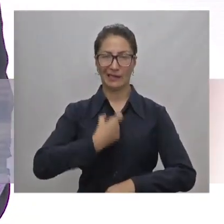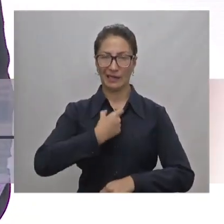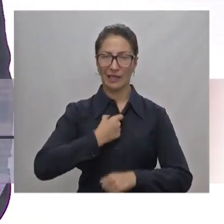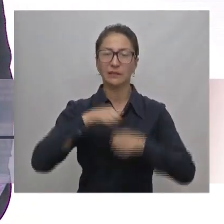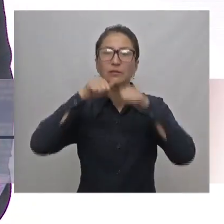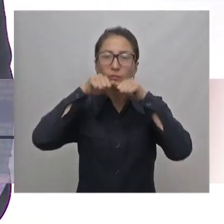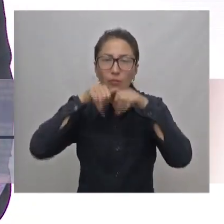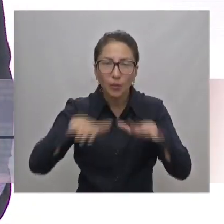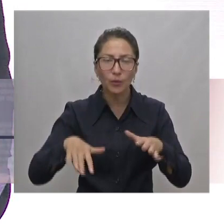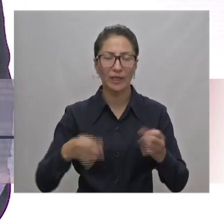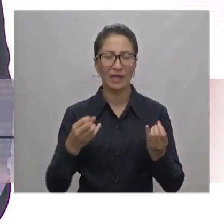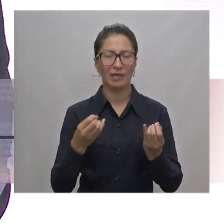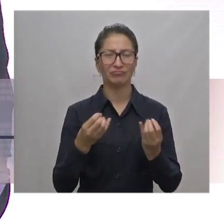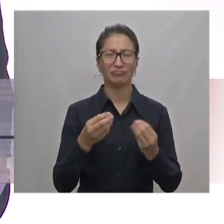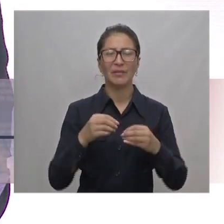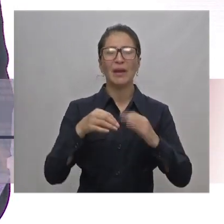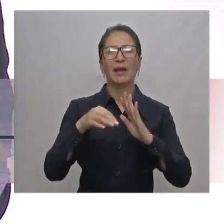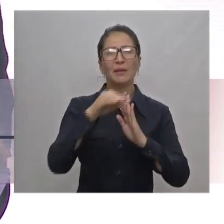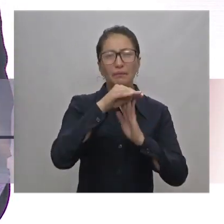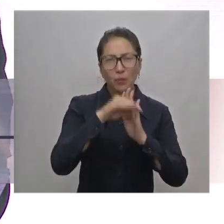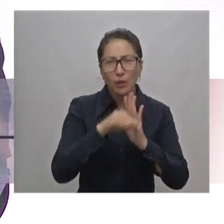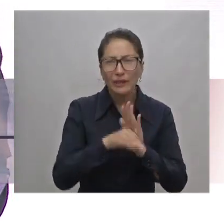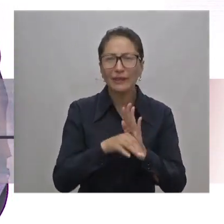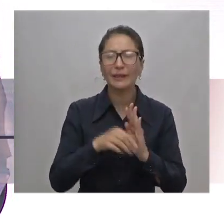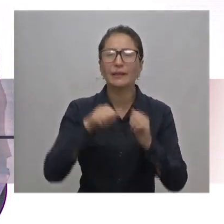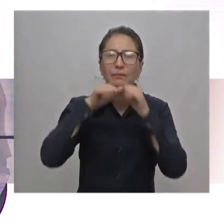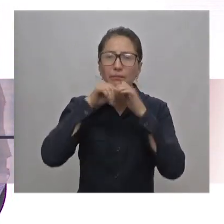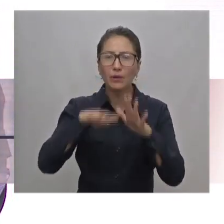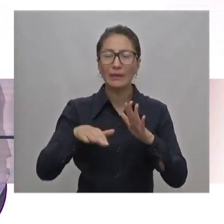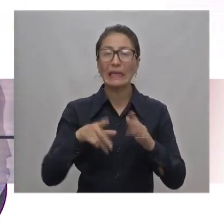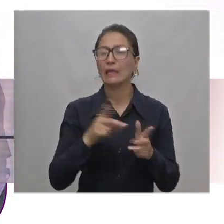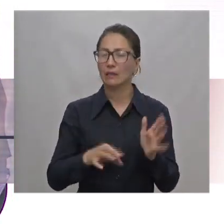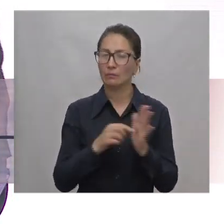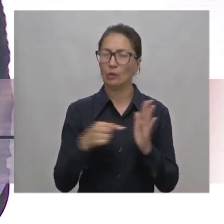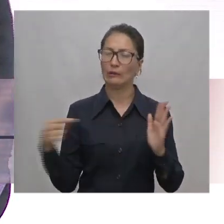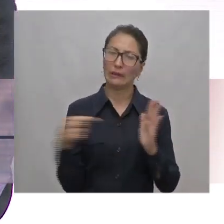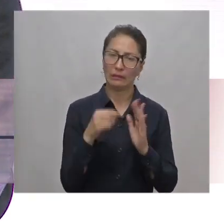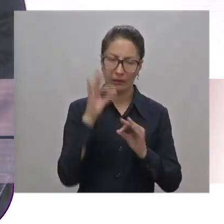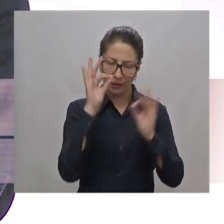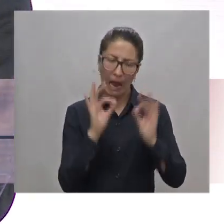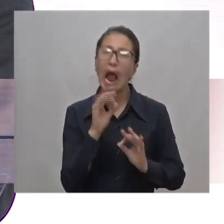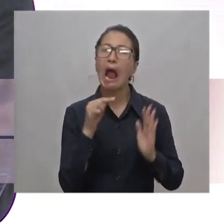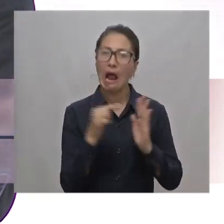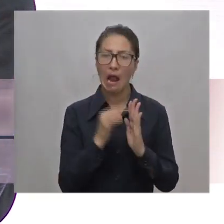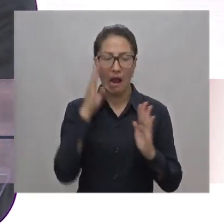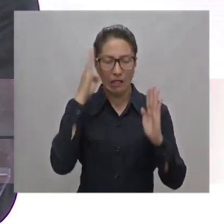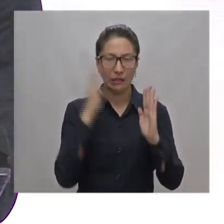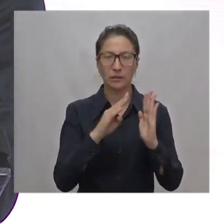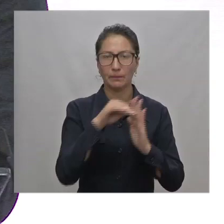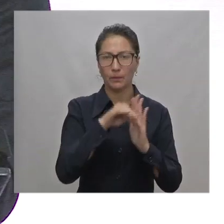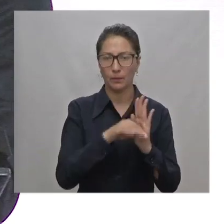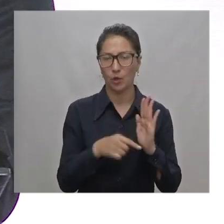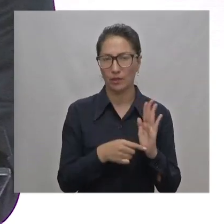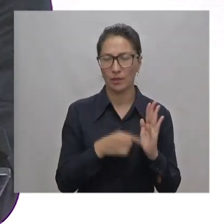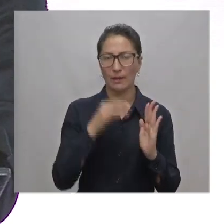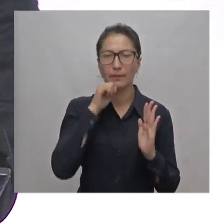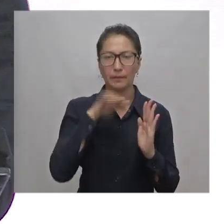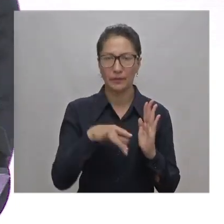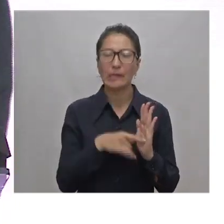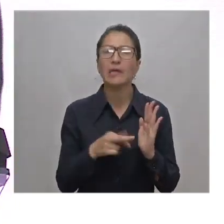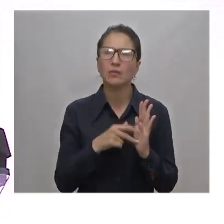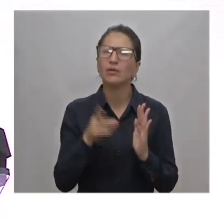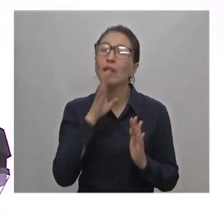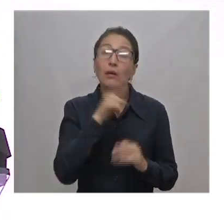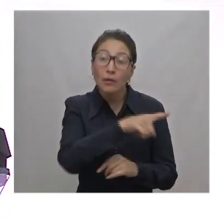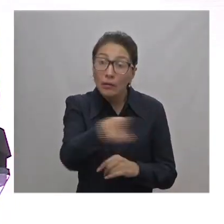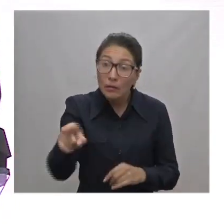gerencia pública y el diseño y ejecución de las políticas estatales y solo complementariamente como medio sancionatorio